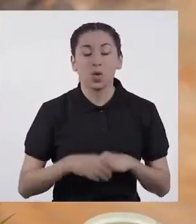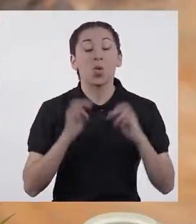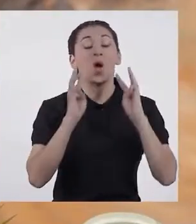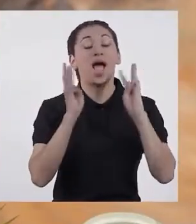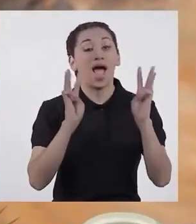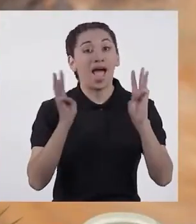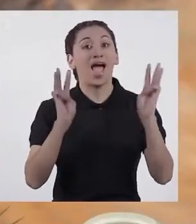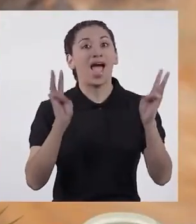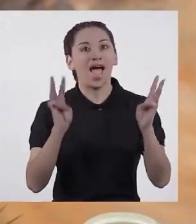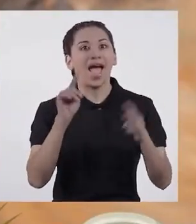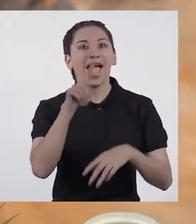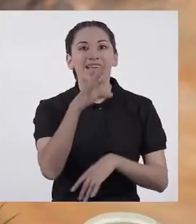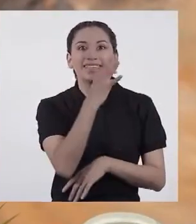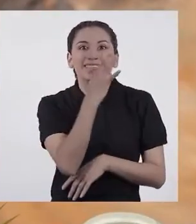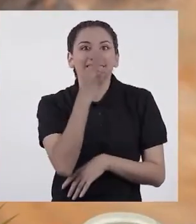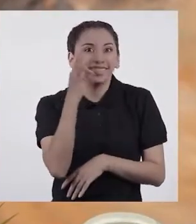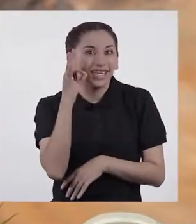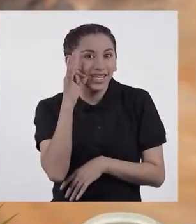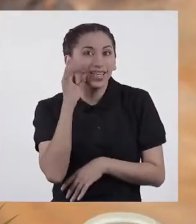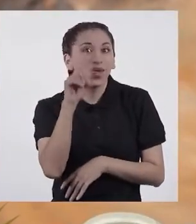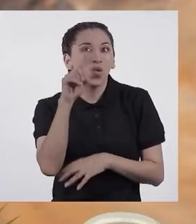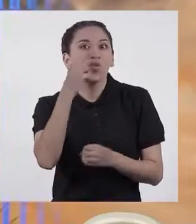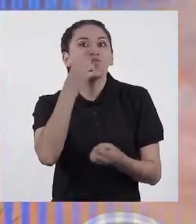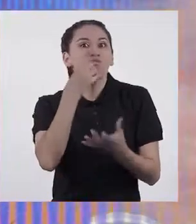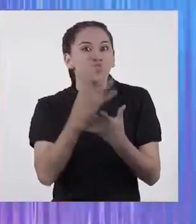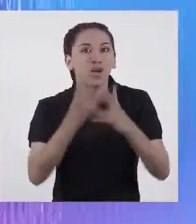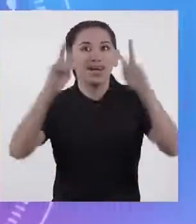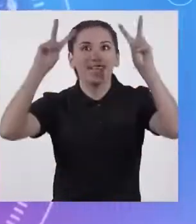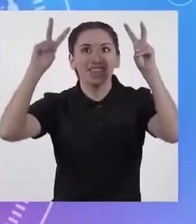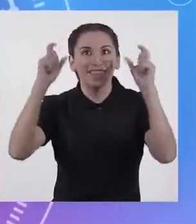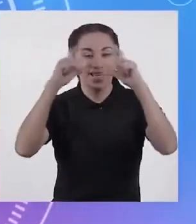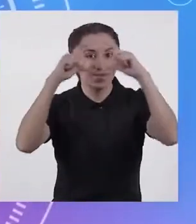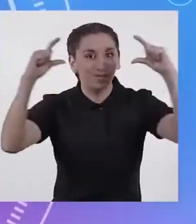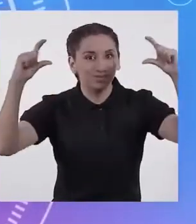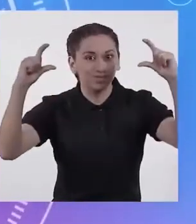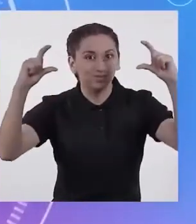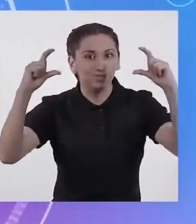¡Wow! Ese es el secreto para un buen titular.